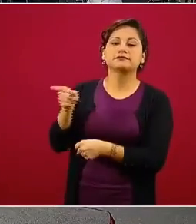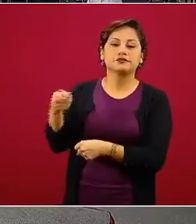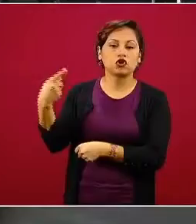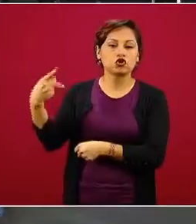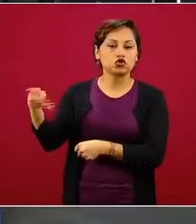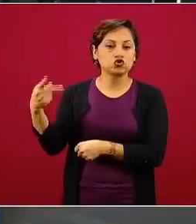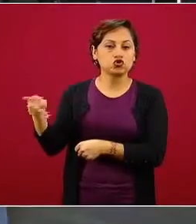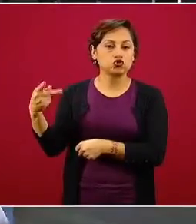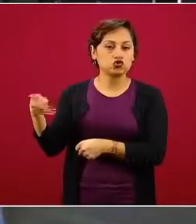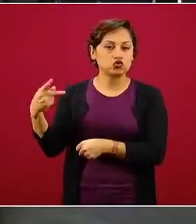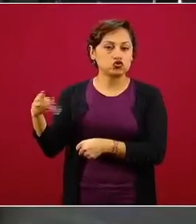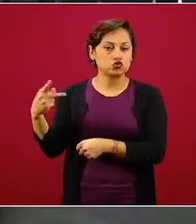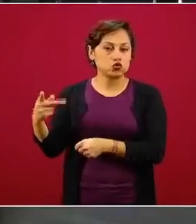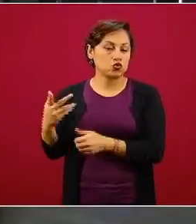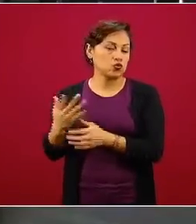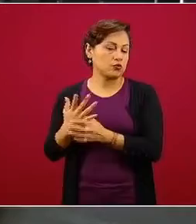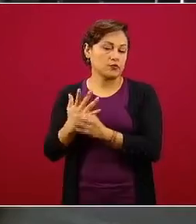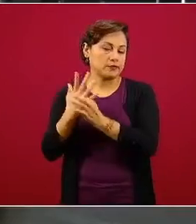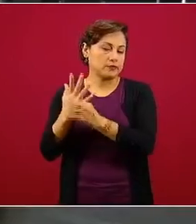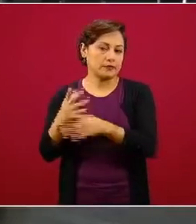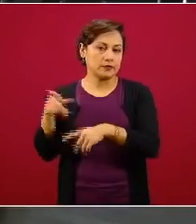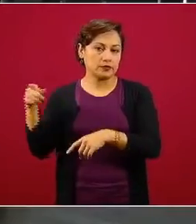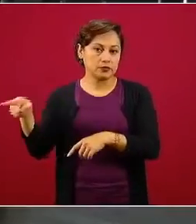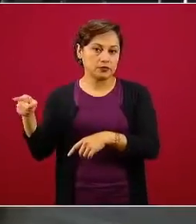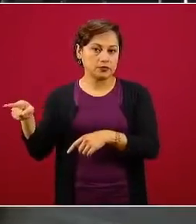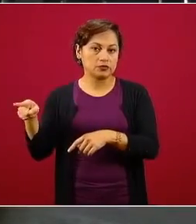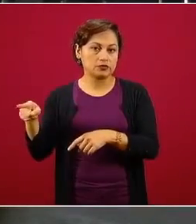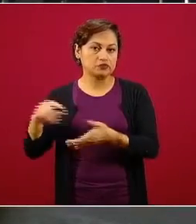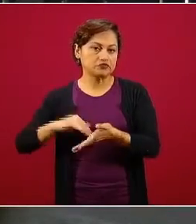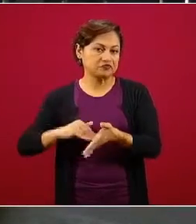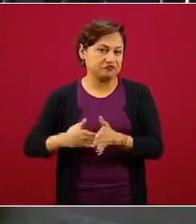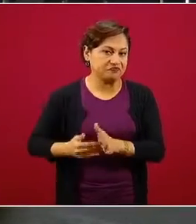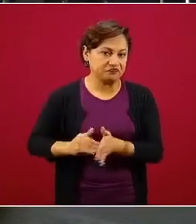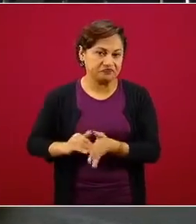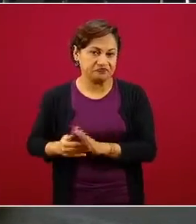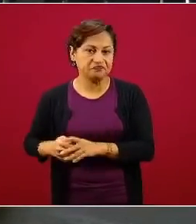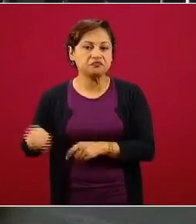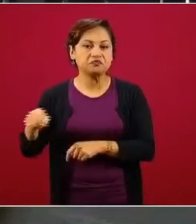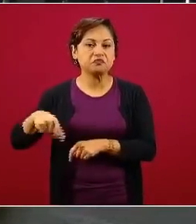había complicidad de la tripulación con los ladrones.